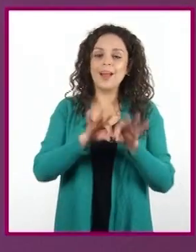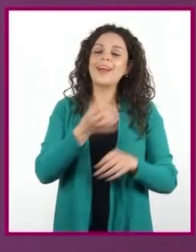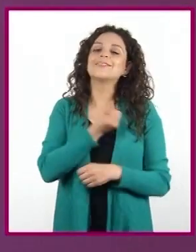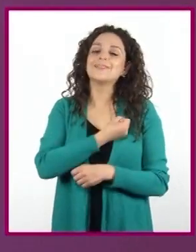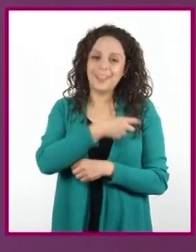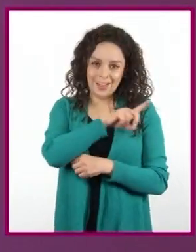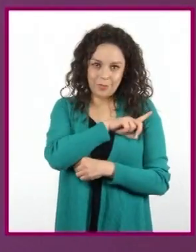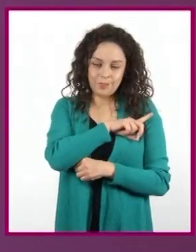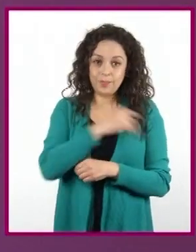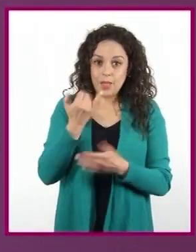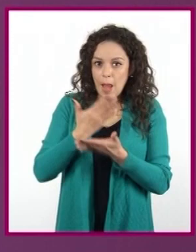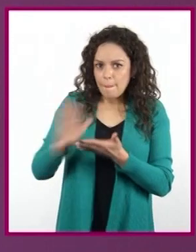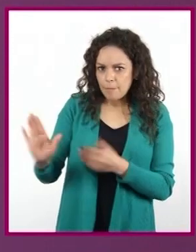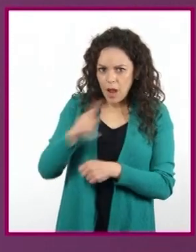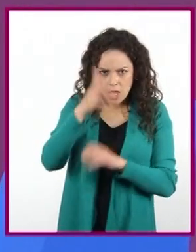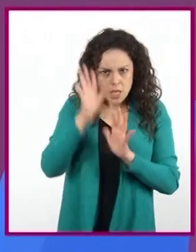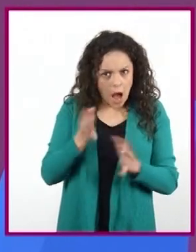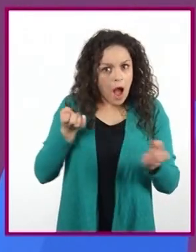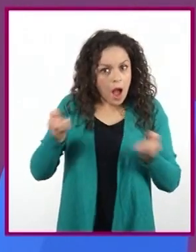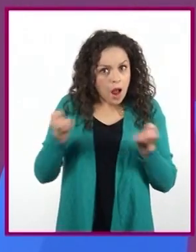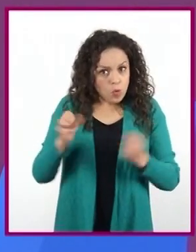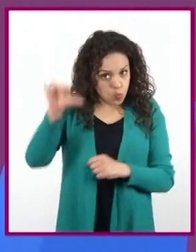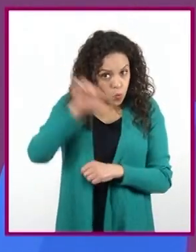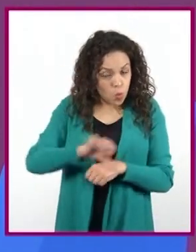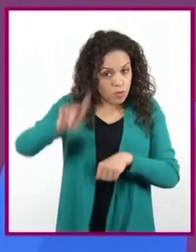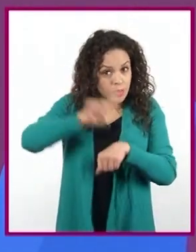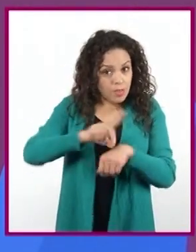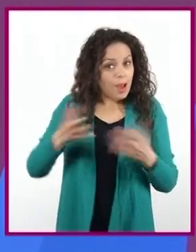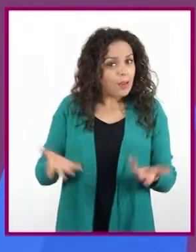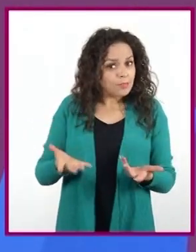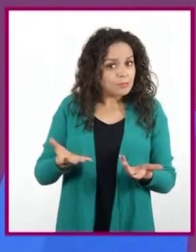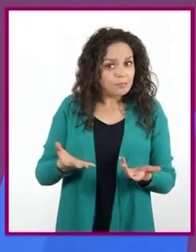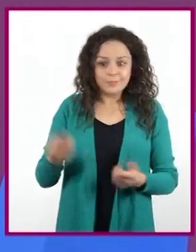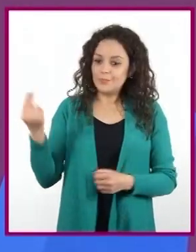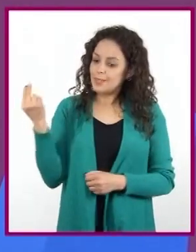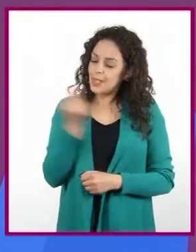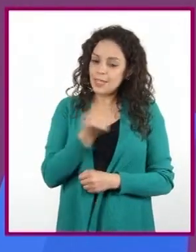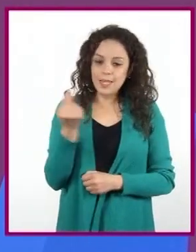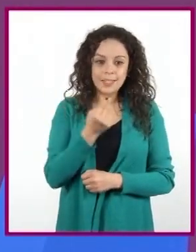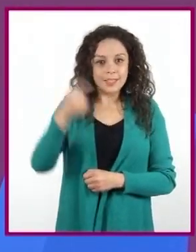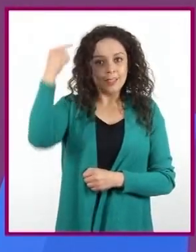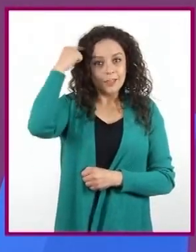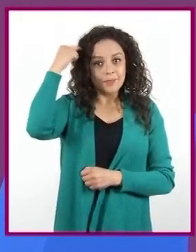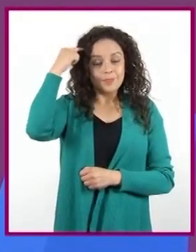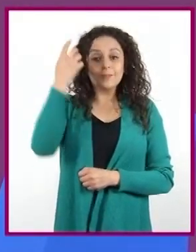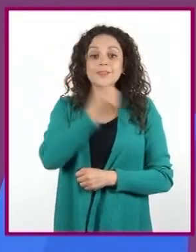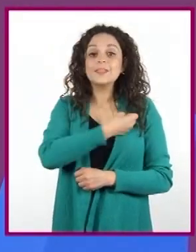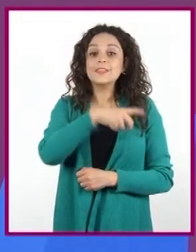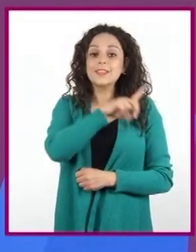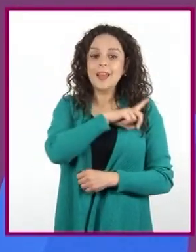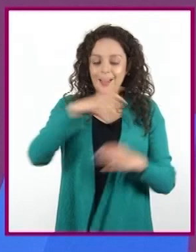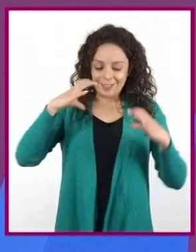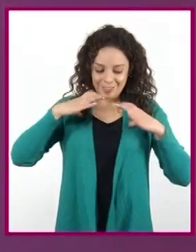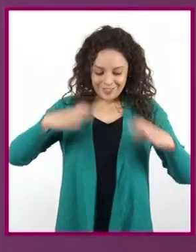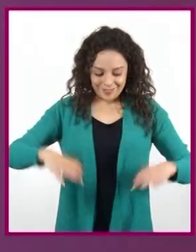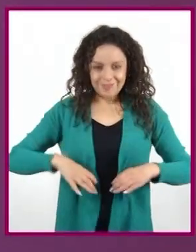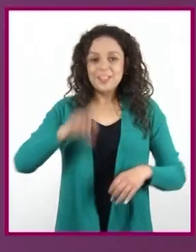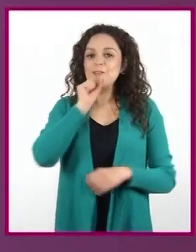¿ya hicieron algo de ejercicio hoy? Hay que mantener la mente sana en cuerpo